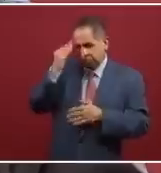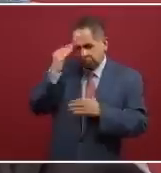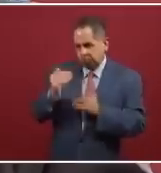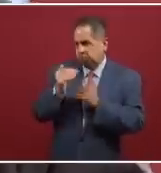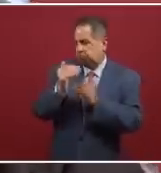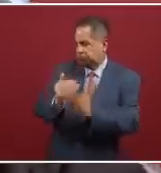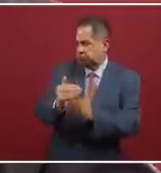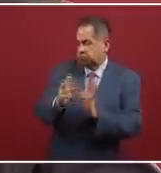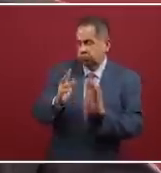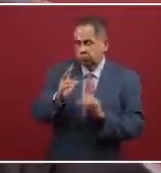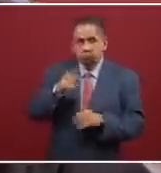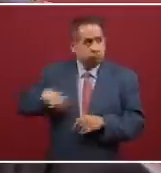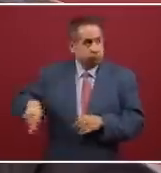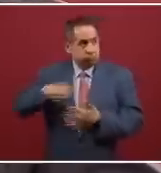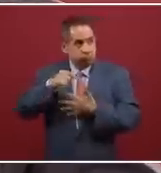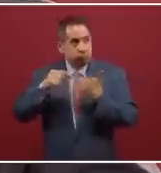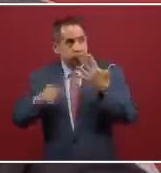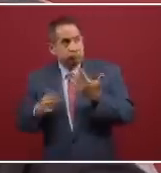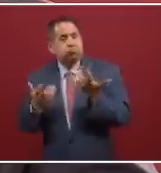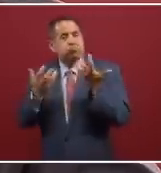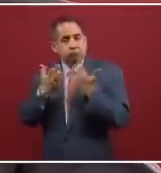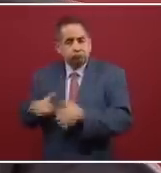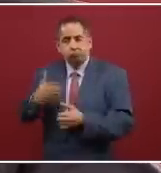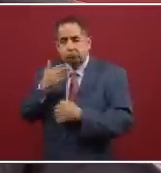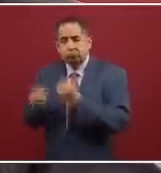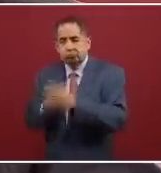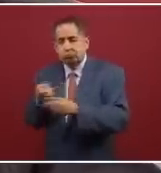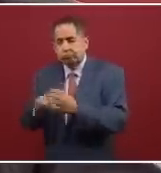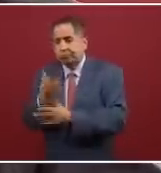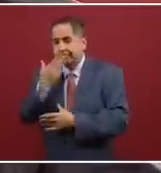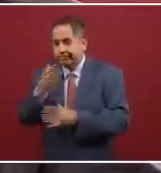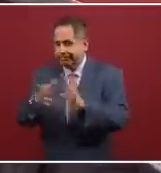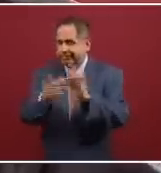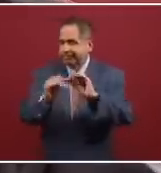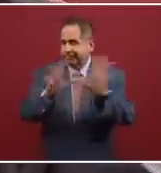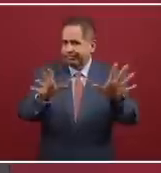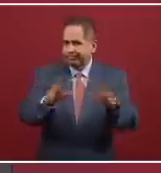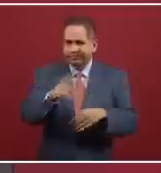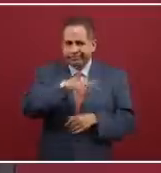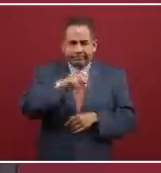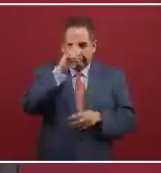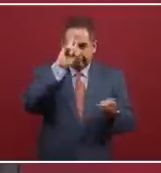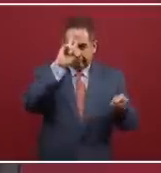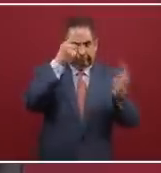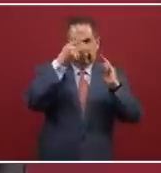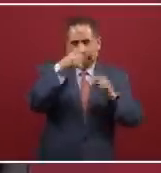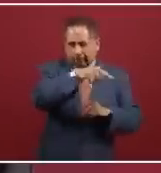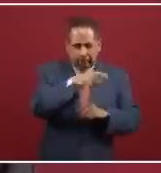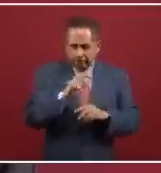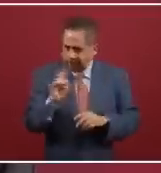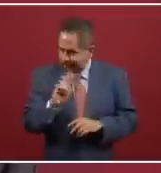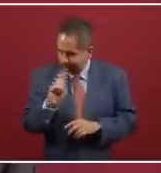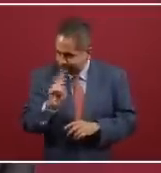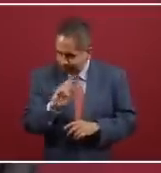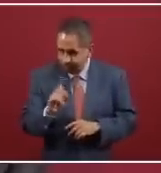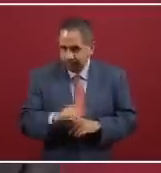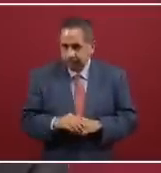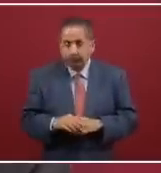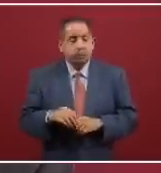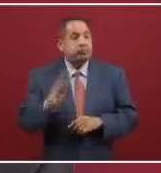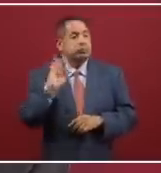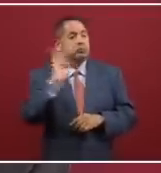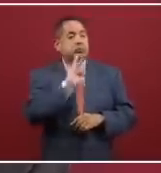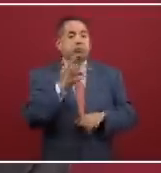que puede funcionar todo esto junto si lo quisiera yo aclarar para que no lo perdamos de vista si simplemente se